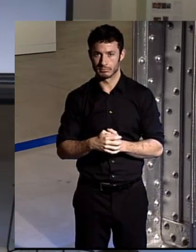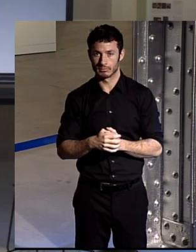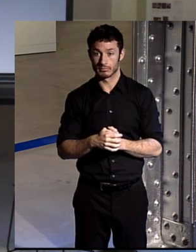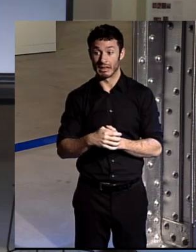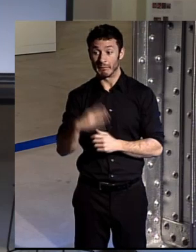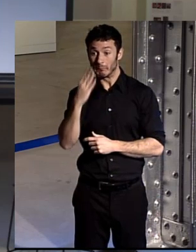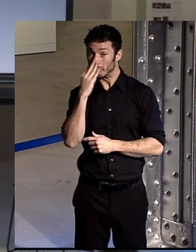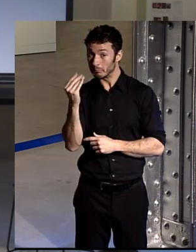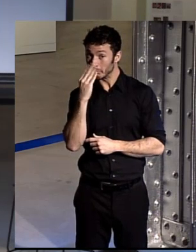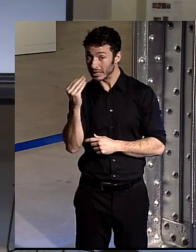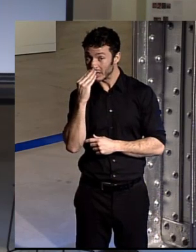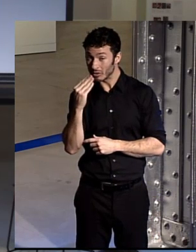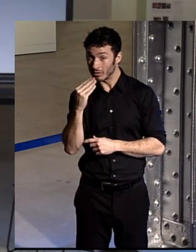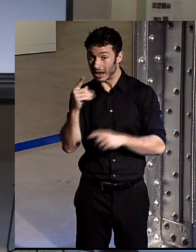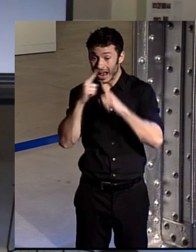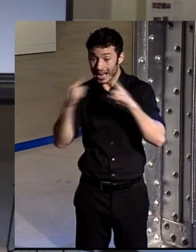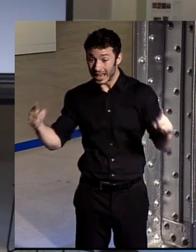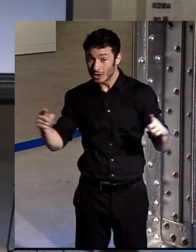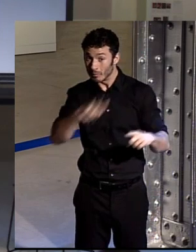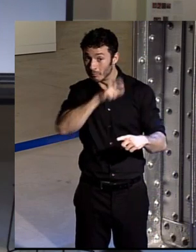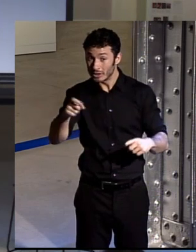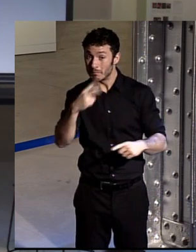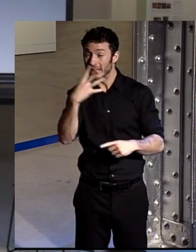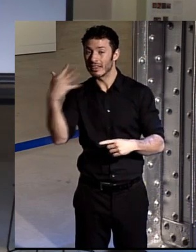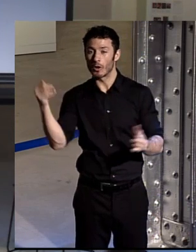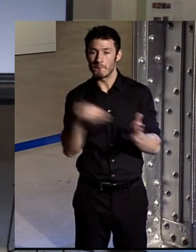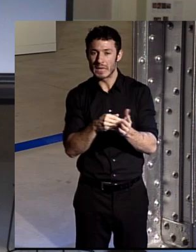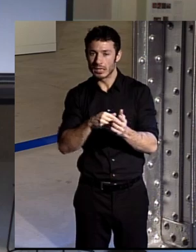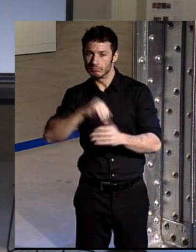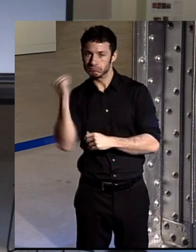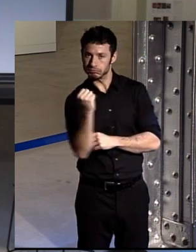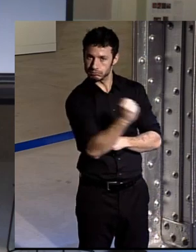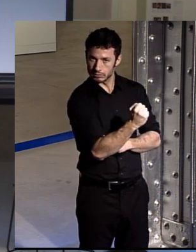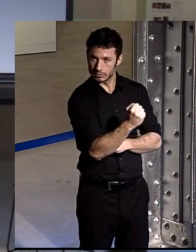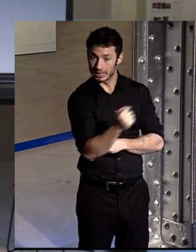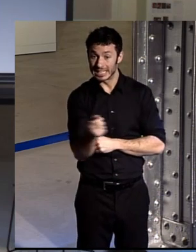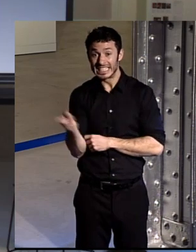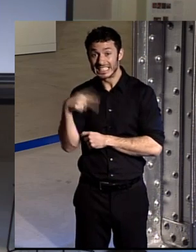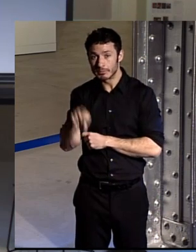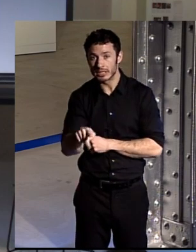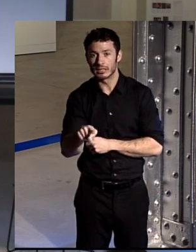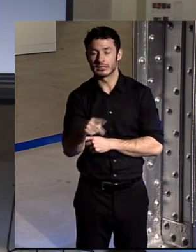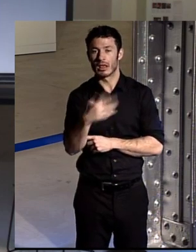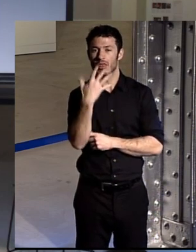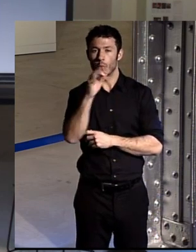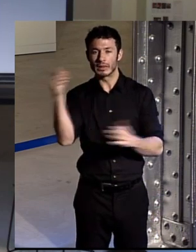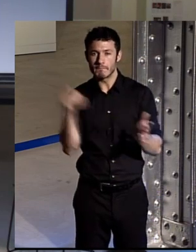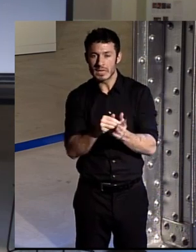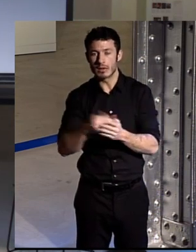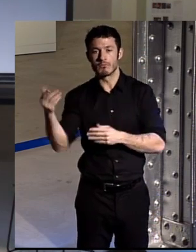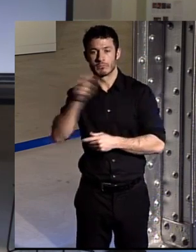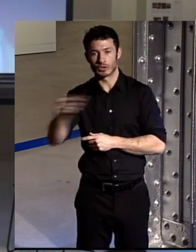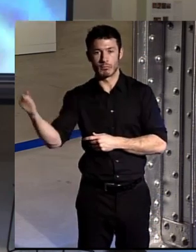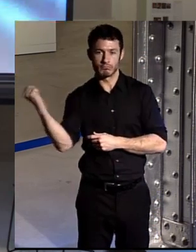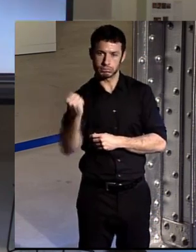el perro, 25.000. Y las serpientes, 50.000 muertos al año. Pero ¿cuál es